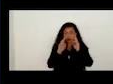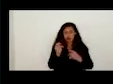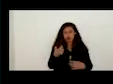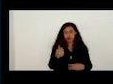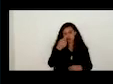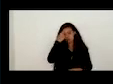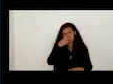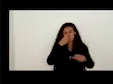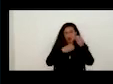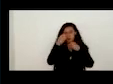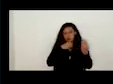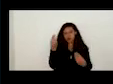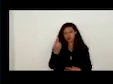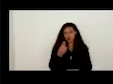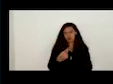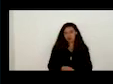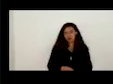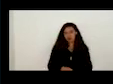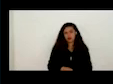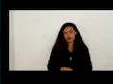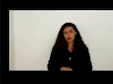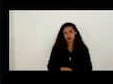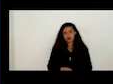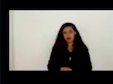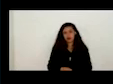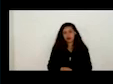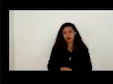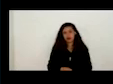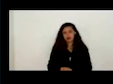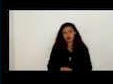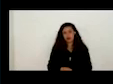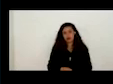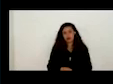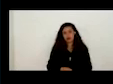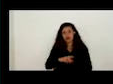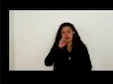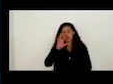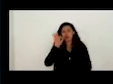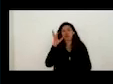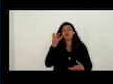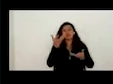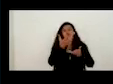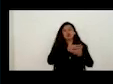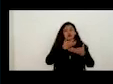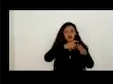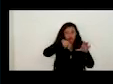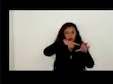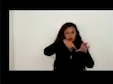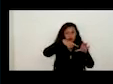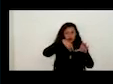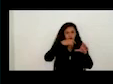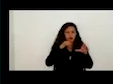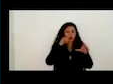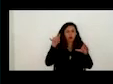de consumir. Lo ideal sería en la mayoría de las ocasiones, tal vez si voy a hacer una sopa de pasta, incluir la mayor cantidad de